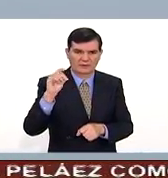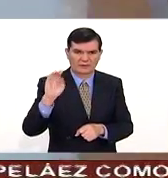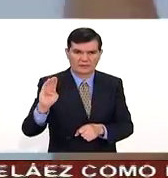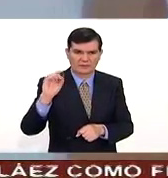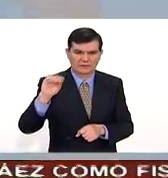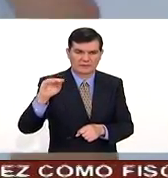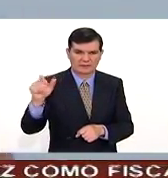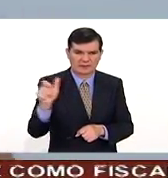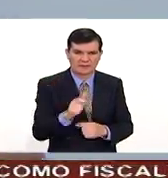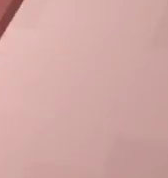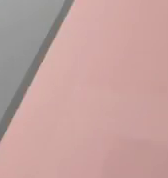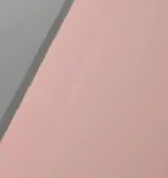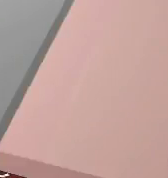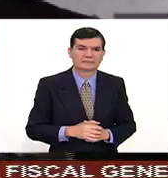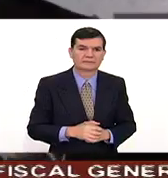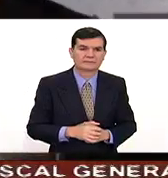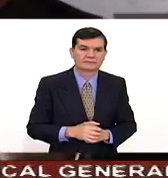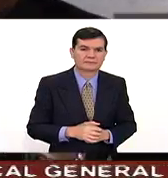www.inadem.gov.mx.